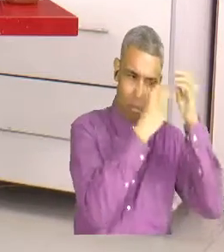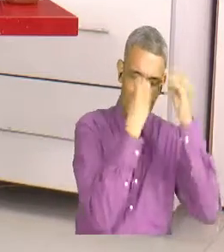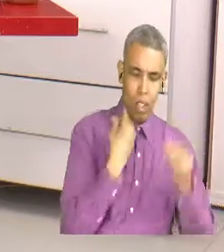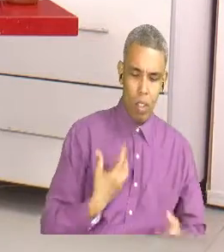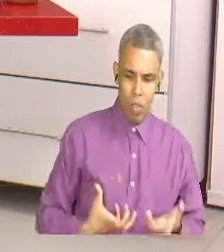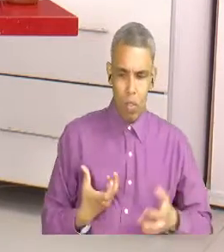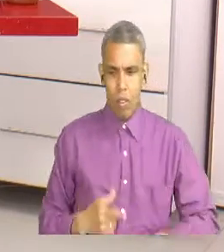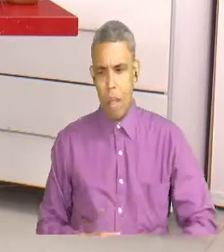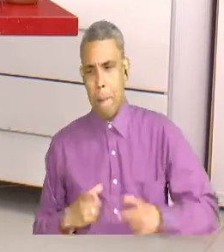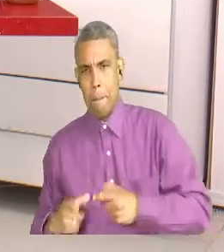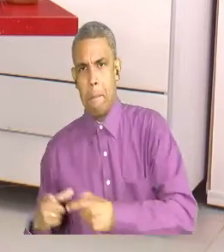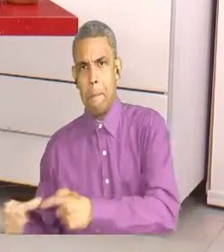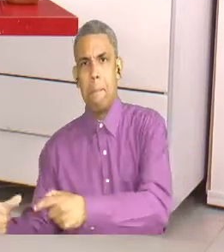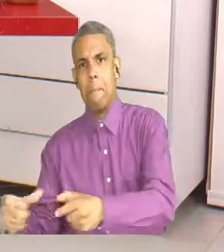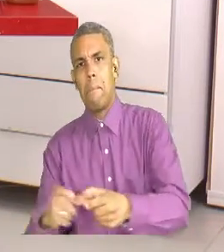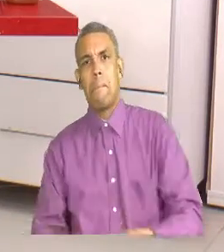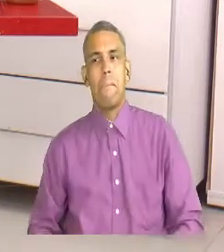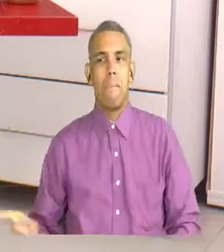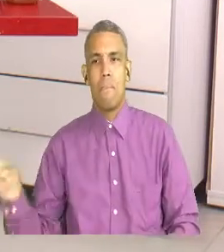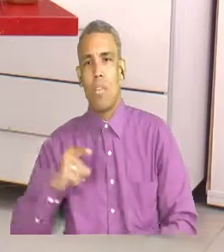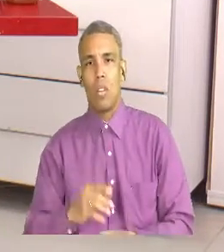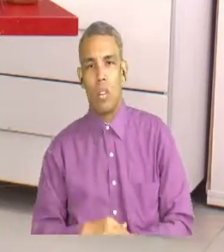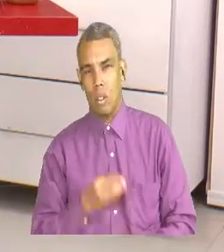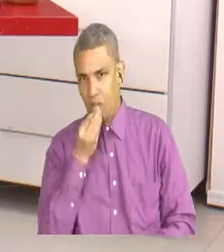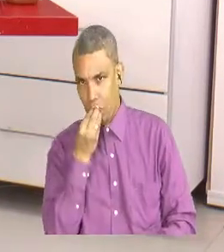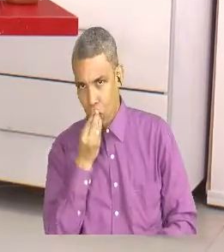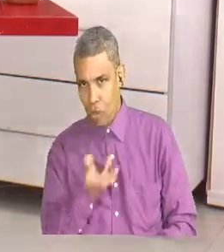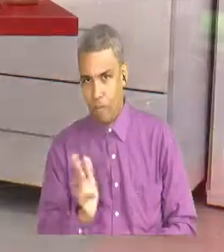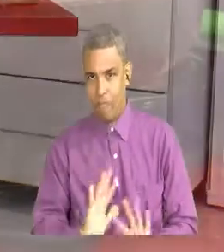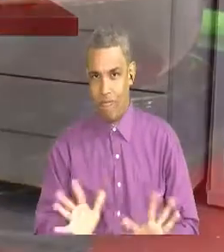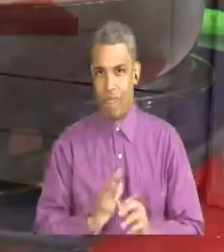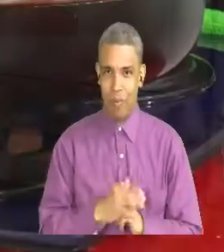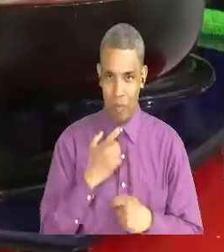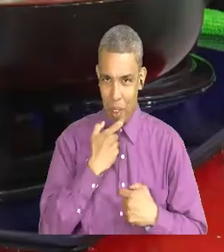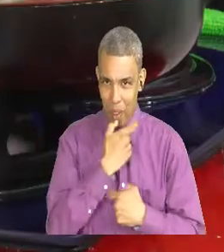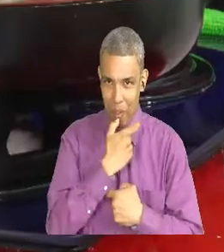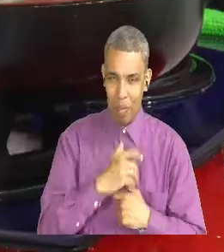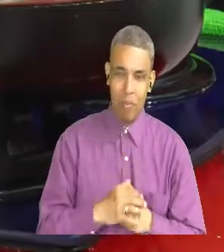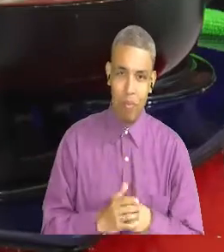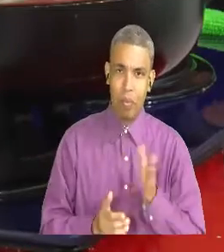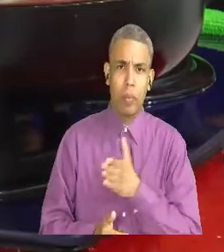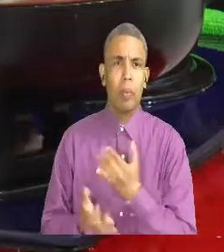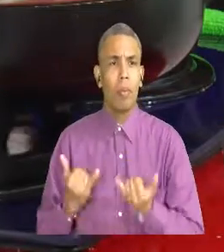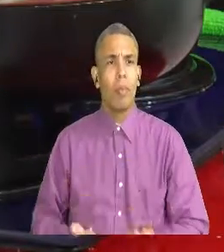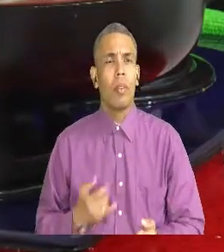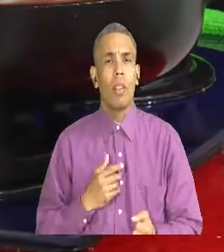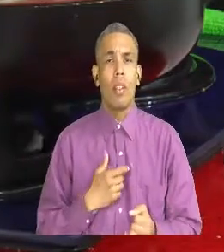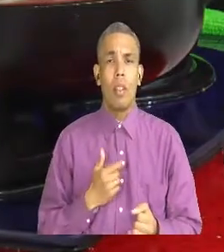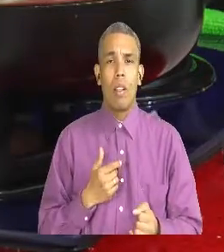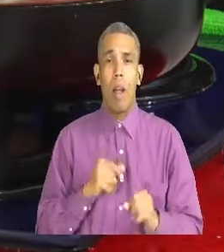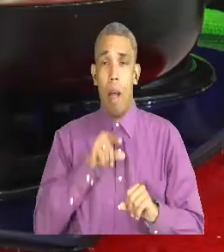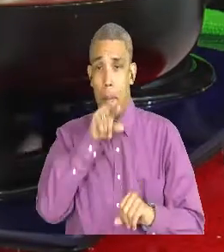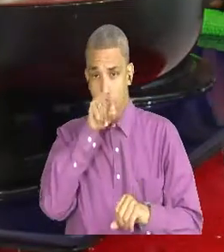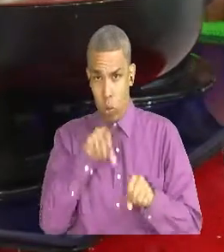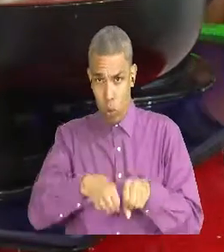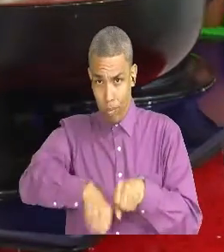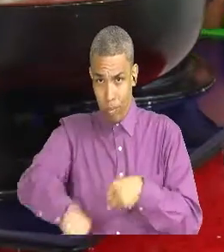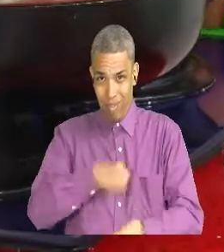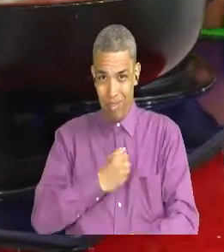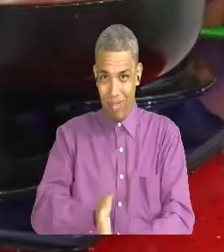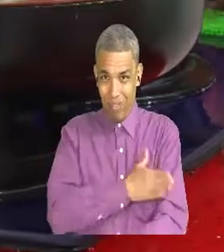el agua tenía un poquitico de sal y la pechuga estaba previamente salada. Adobadita, como dije. Entonces vamos a picar lo que es